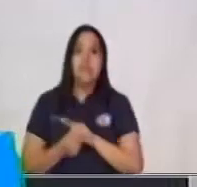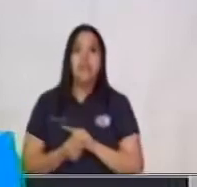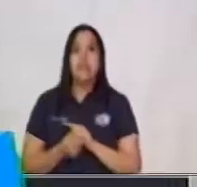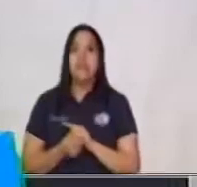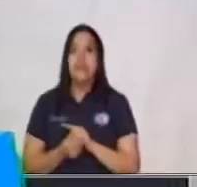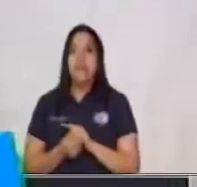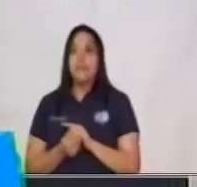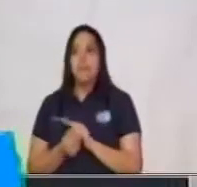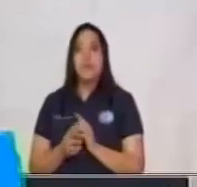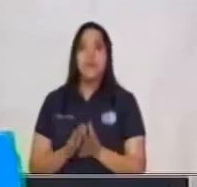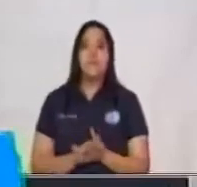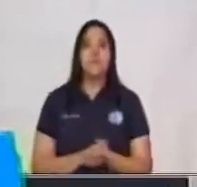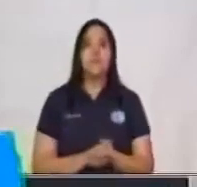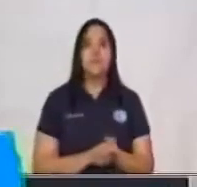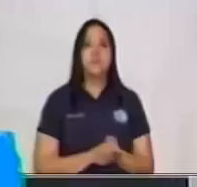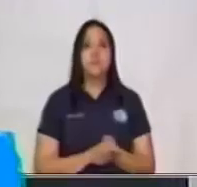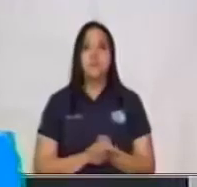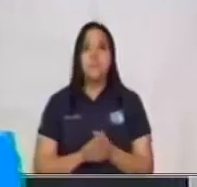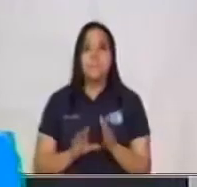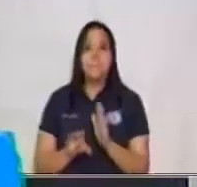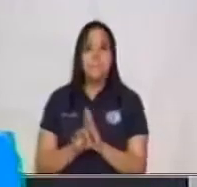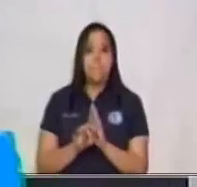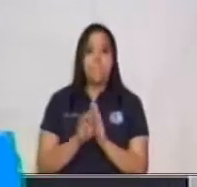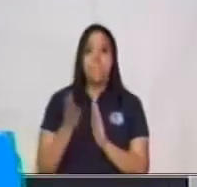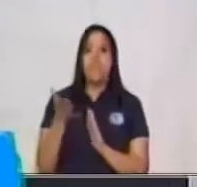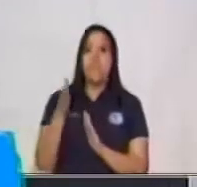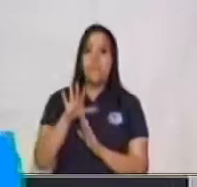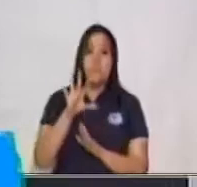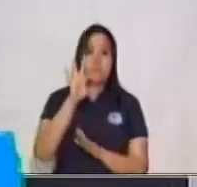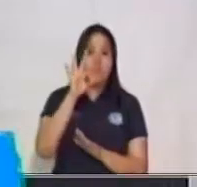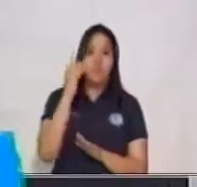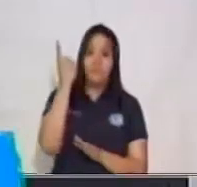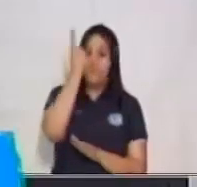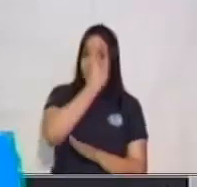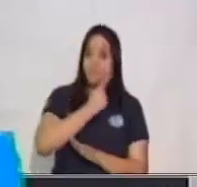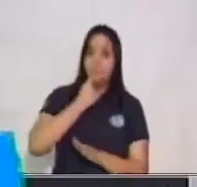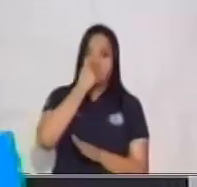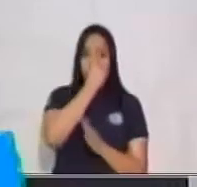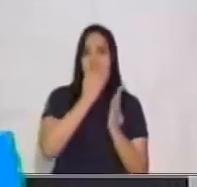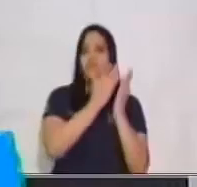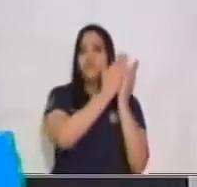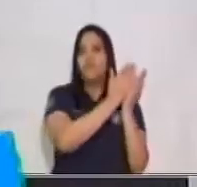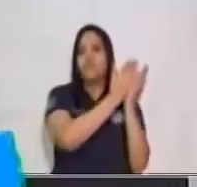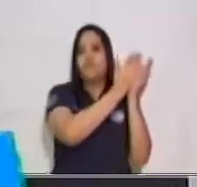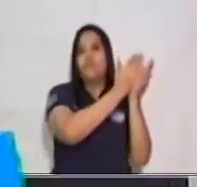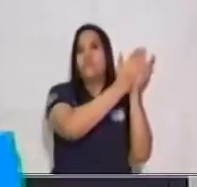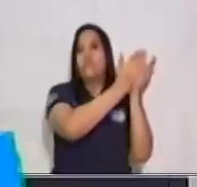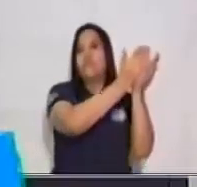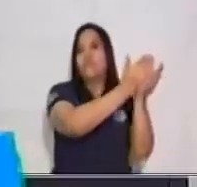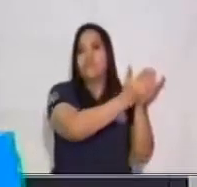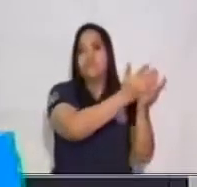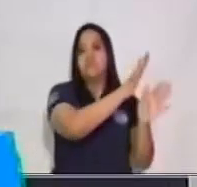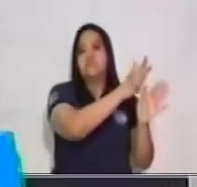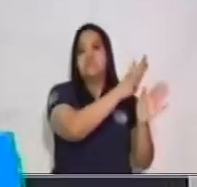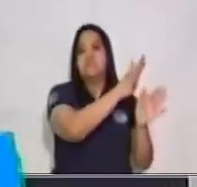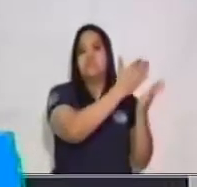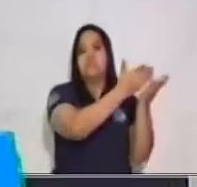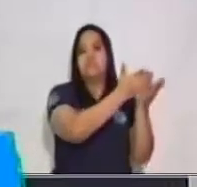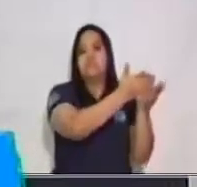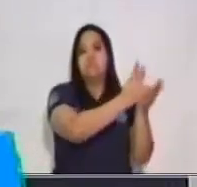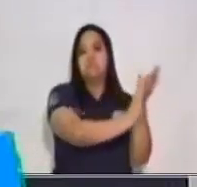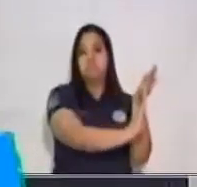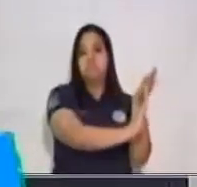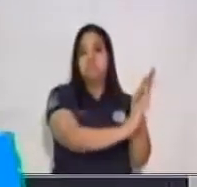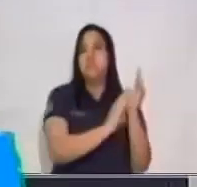interesante del problema del día de hoy. Después de 3 horas, este barco va a estar ubicado por aquí.